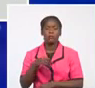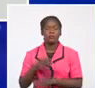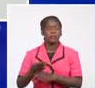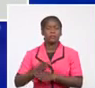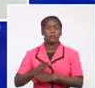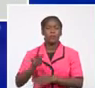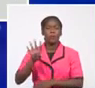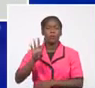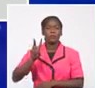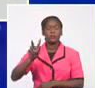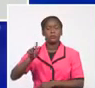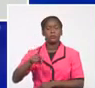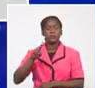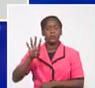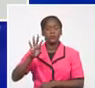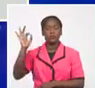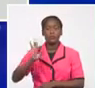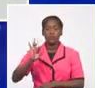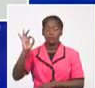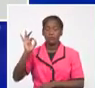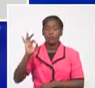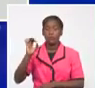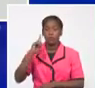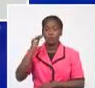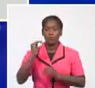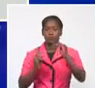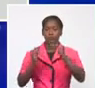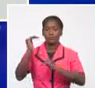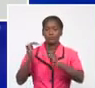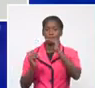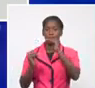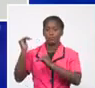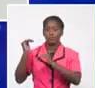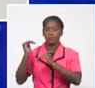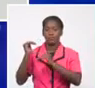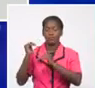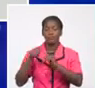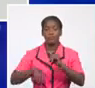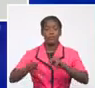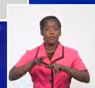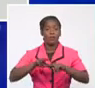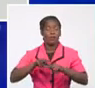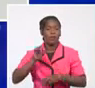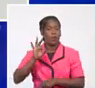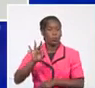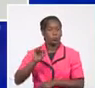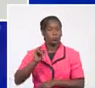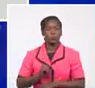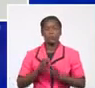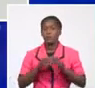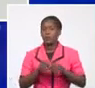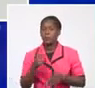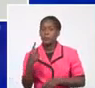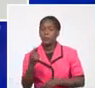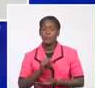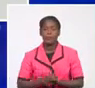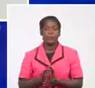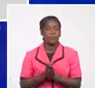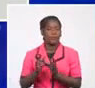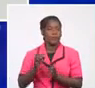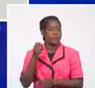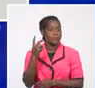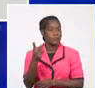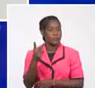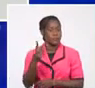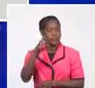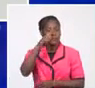pandemia. En el caso de la provincia de La Habana con 8, Granma con 1, Matanzas con 2 y Santi Espíritu con